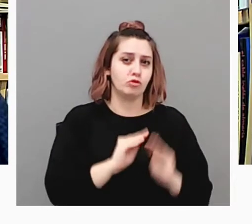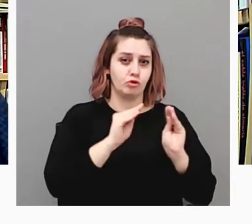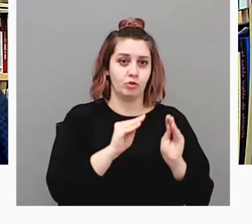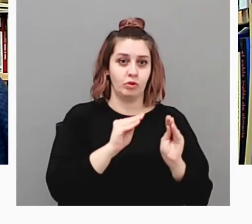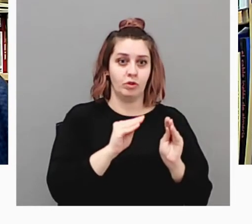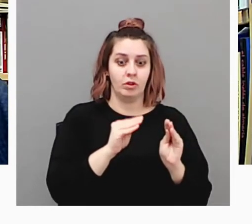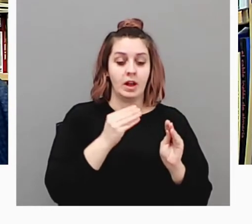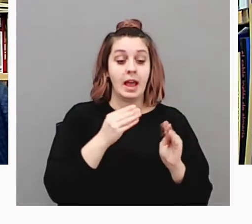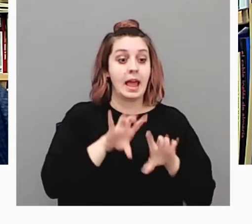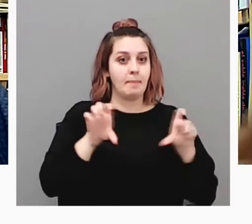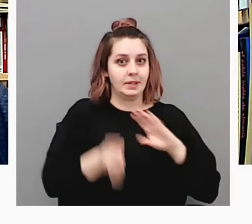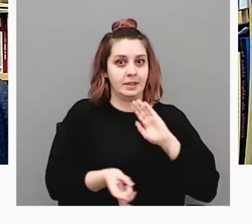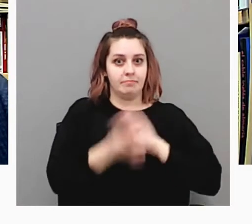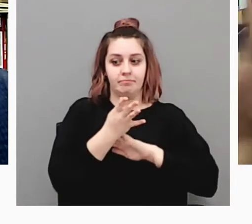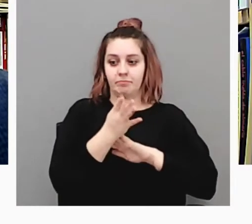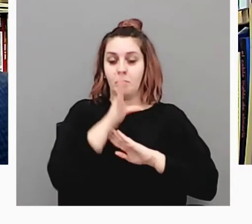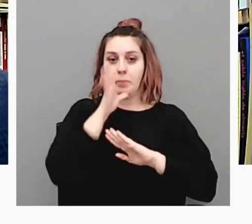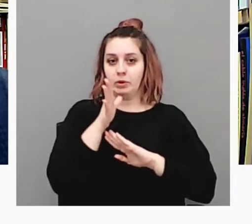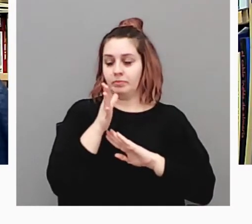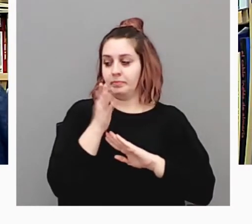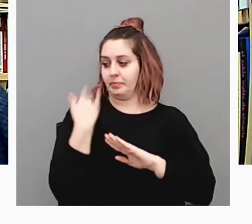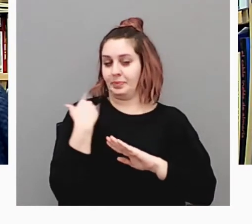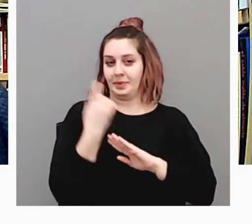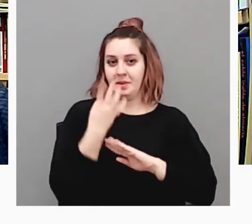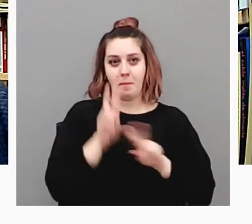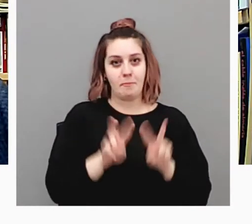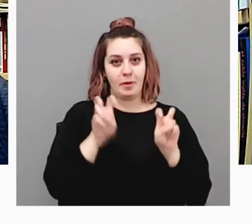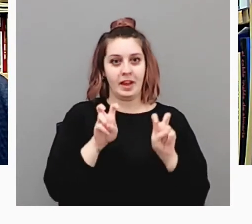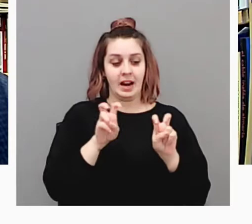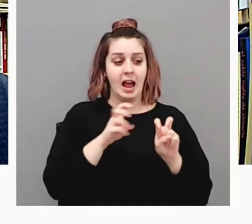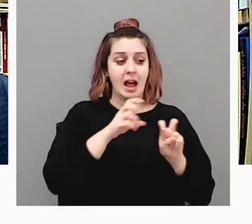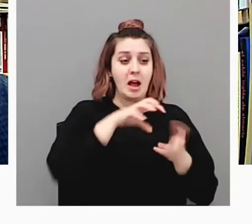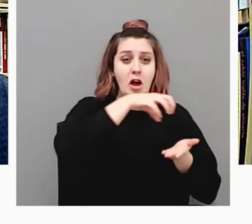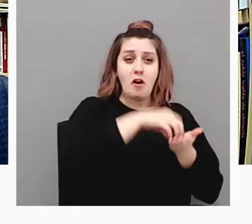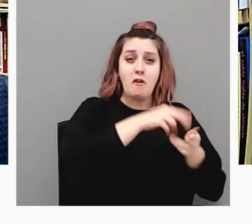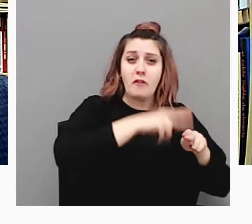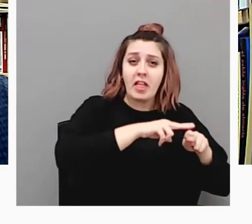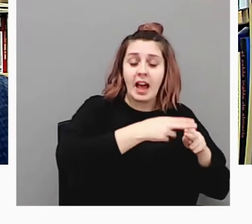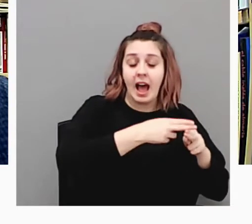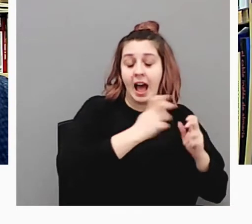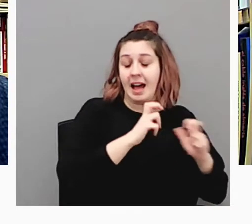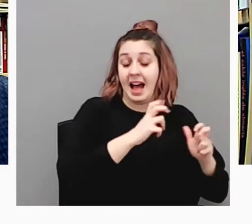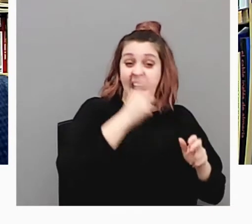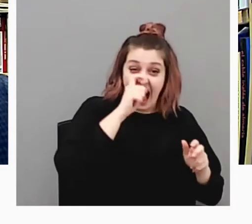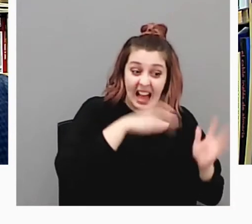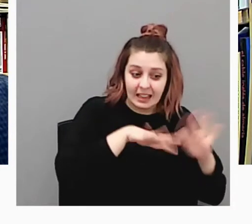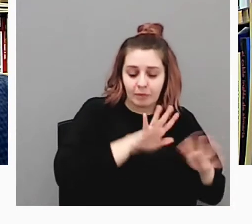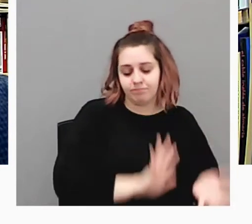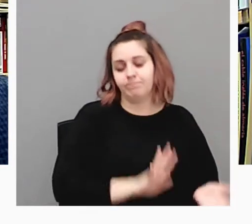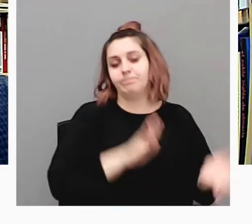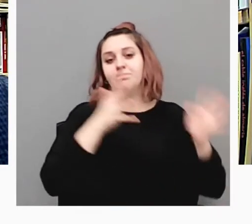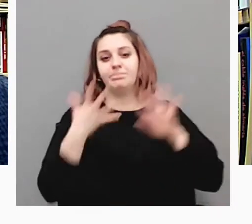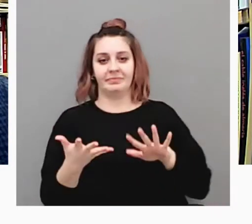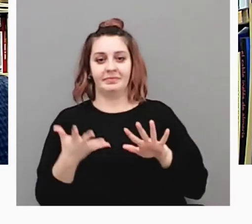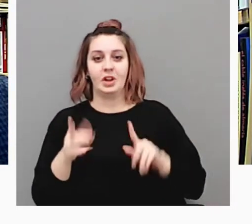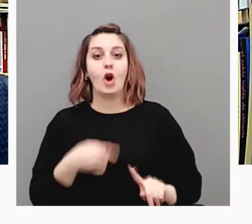que ha surgido con nuevos capitales, que ha reconvertido a una bodega antigua, que desde el primer momento ha sido configurada no solo